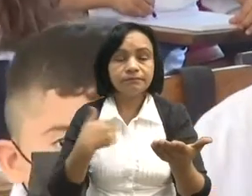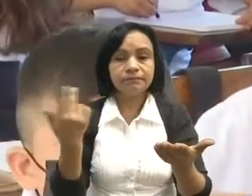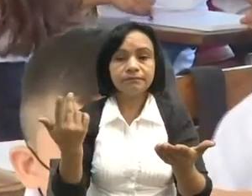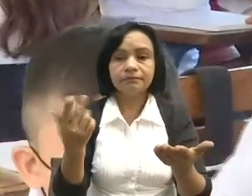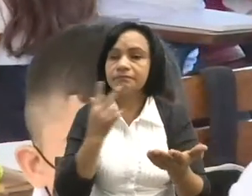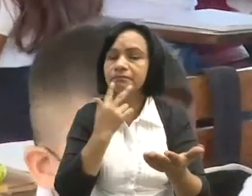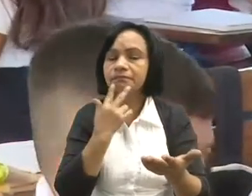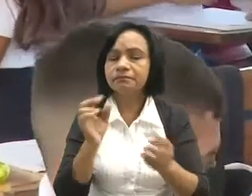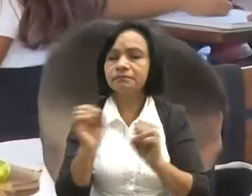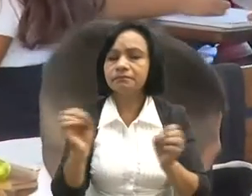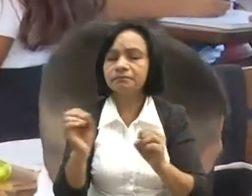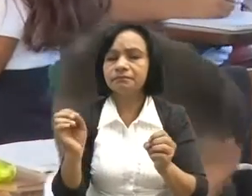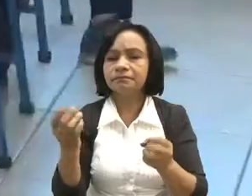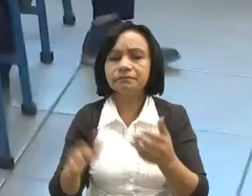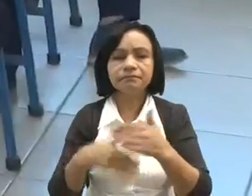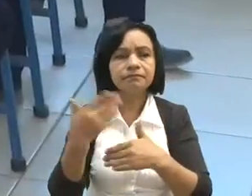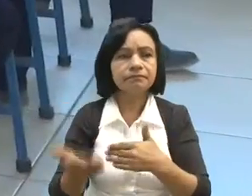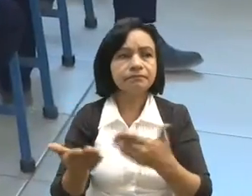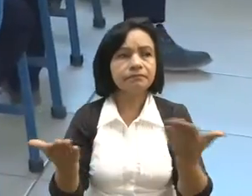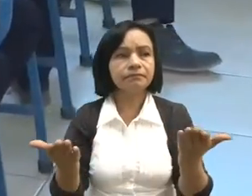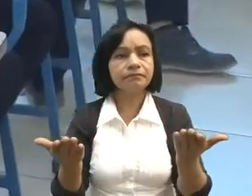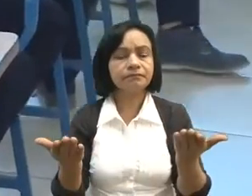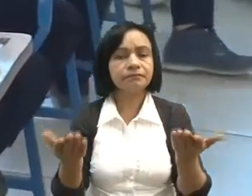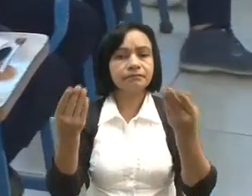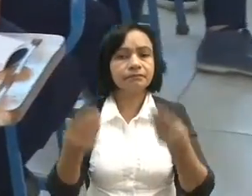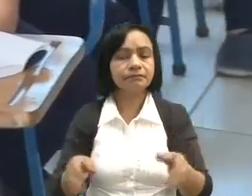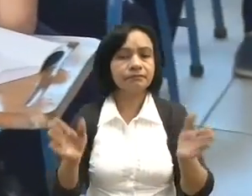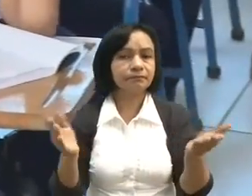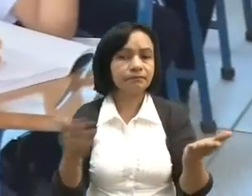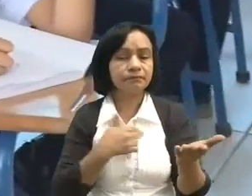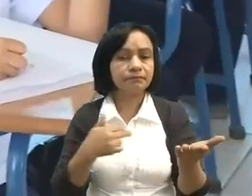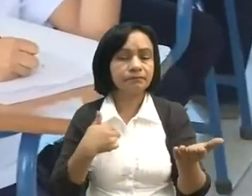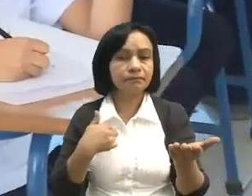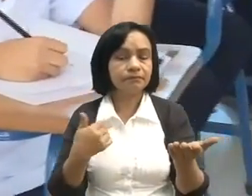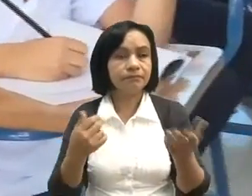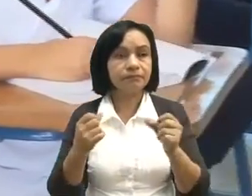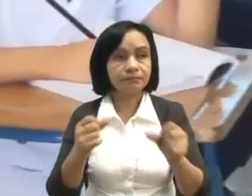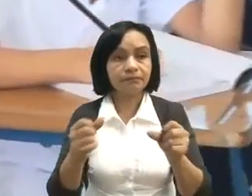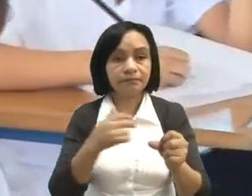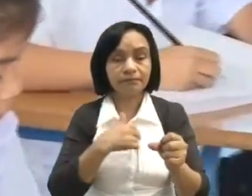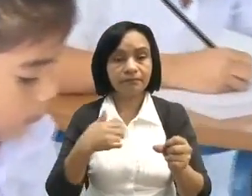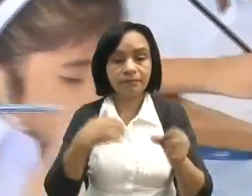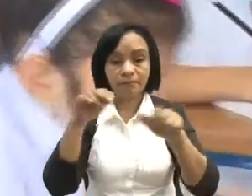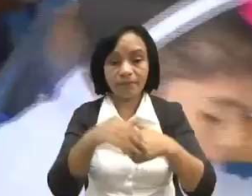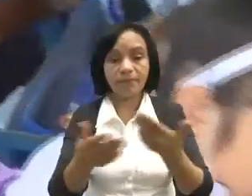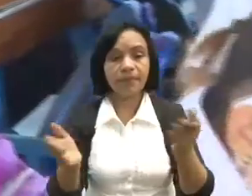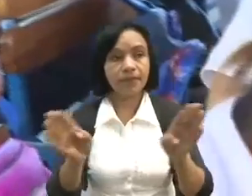sin estar ejerciendo y después se perdía esa oportunidad para que se convirtiera en maestro de aula.